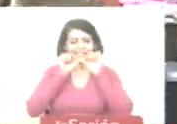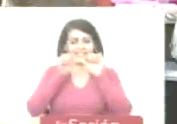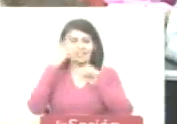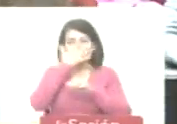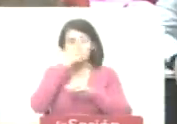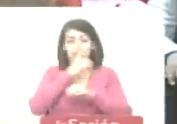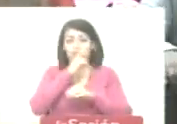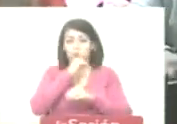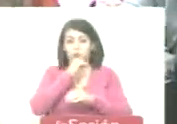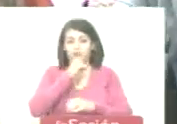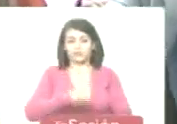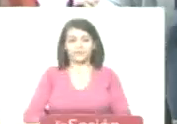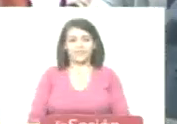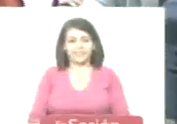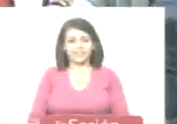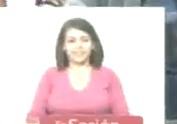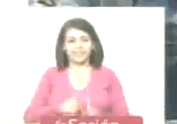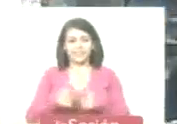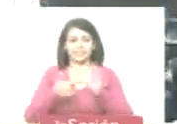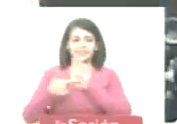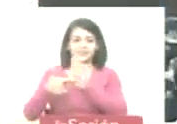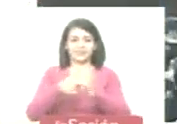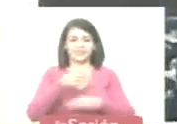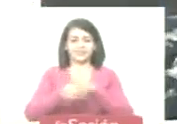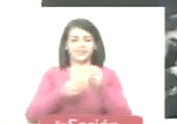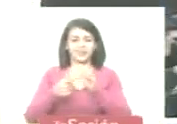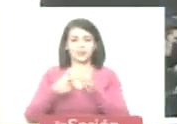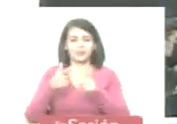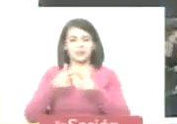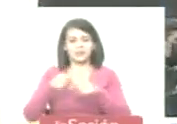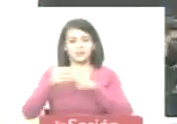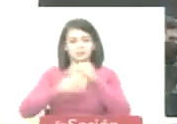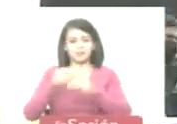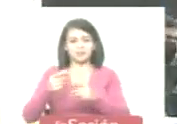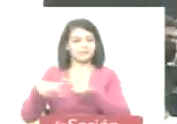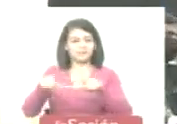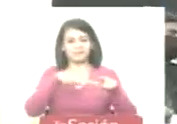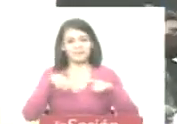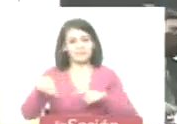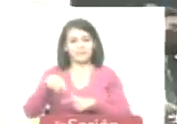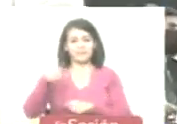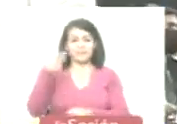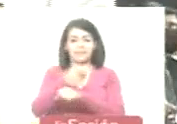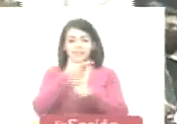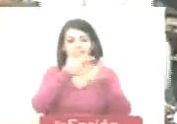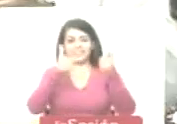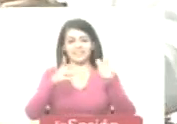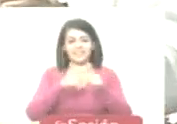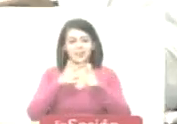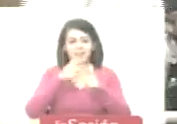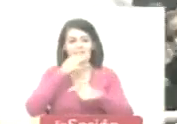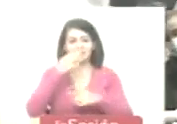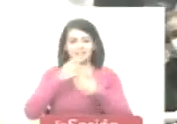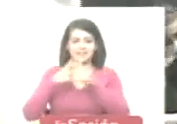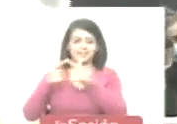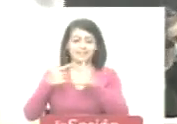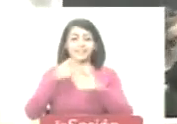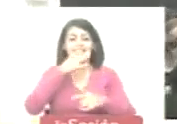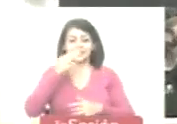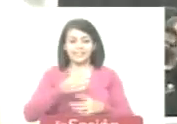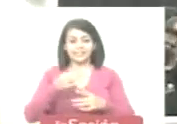duda. Y no hay un ápice solamente, ni un ápice de impunidad. Es un verdadero